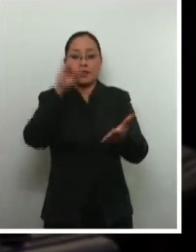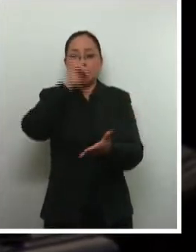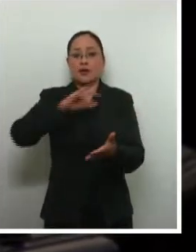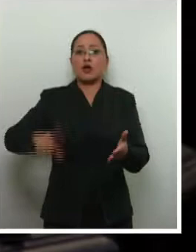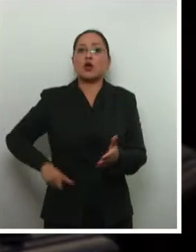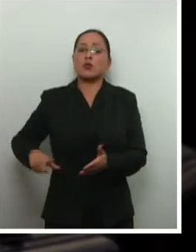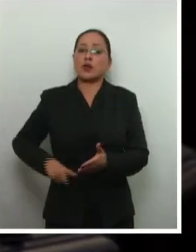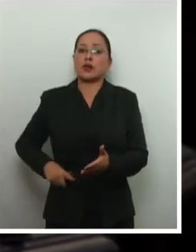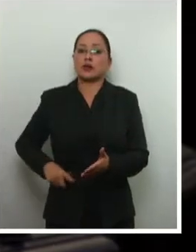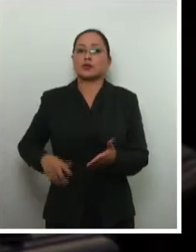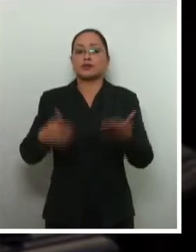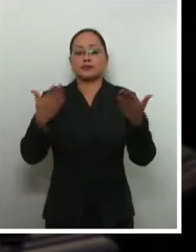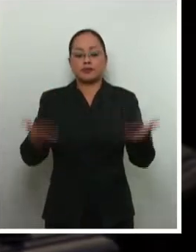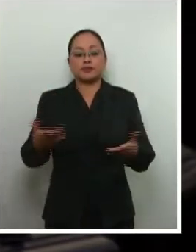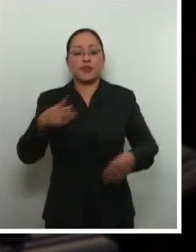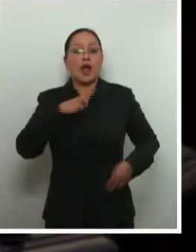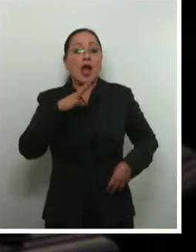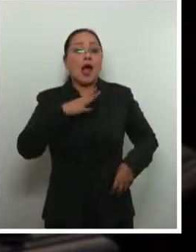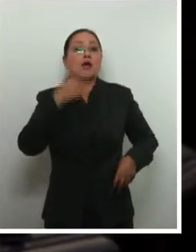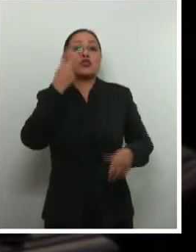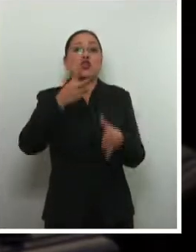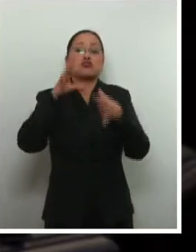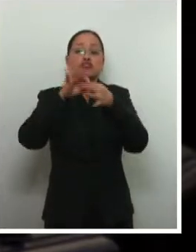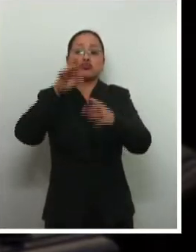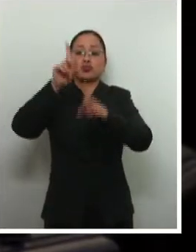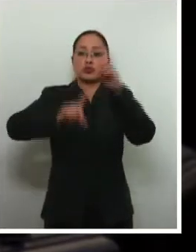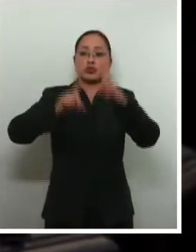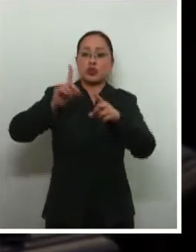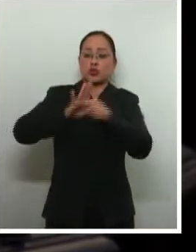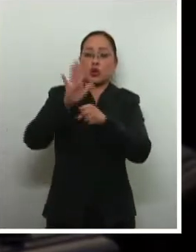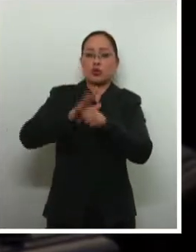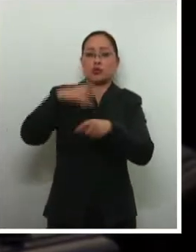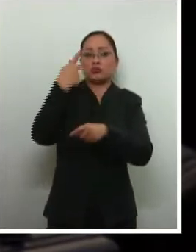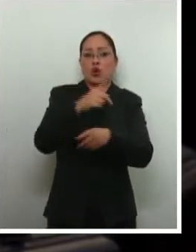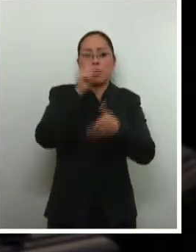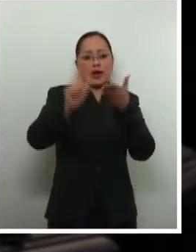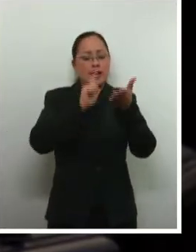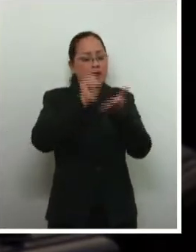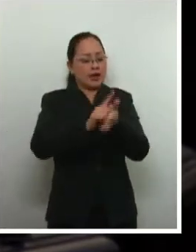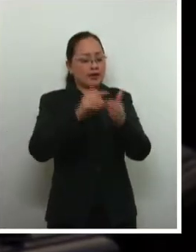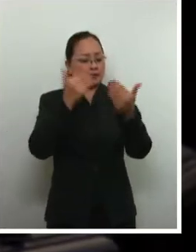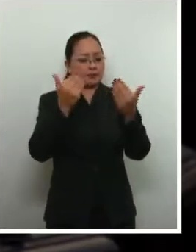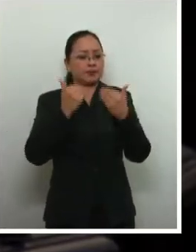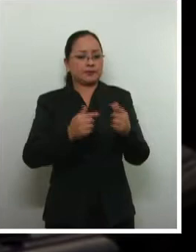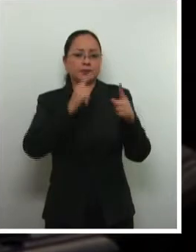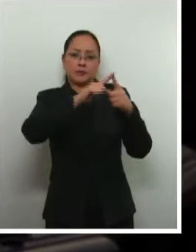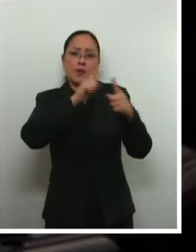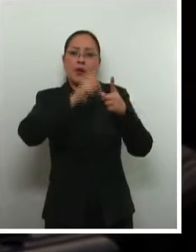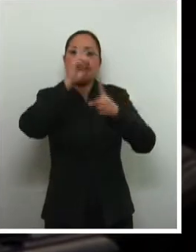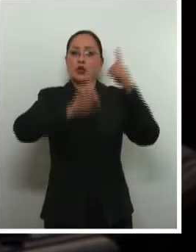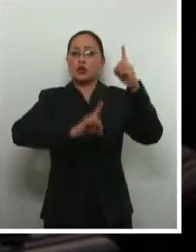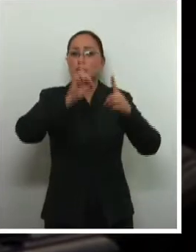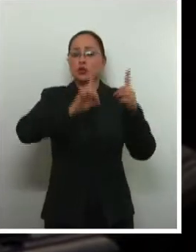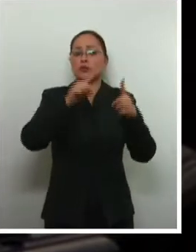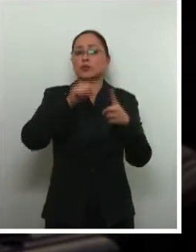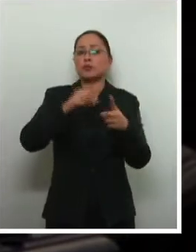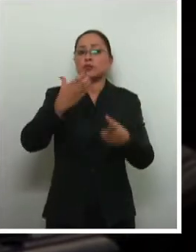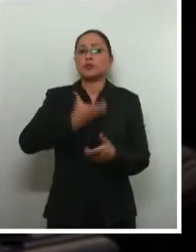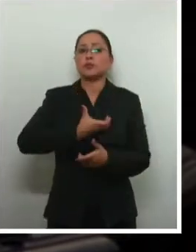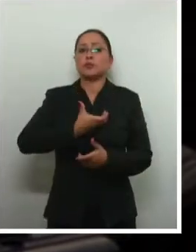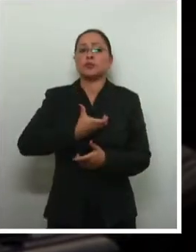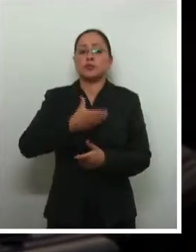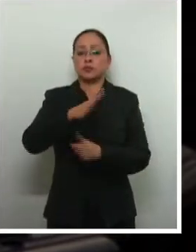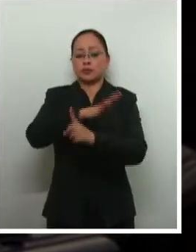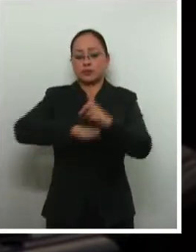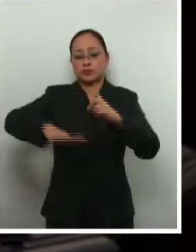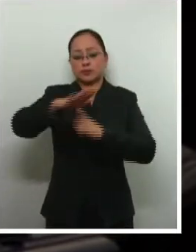de gobierno. Y aquí hay dos inquietudes de carácter jurídico. Primera inquietud: el centro histórico